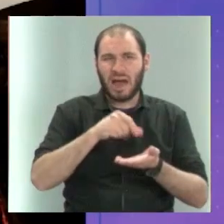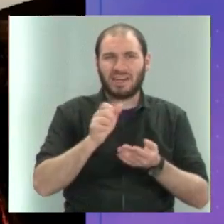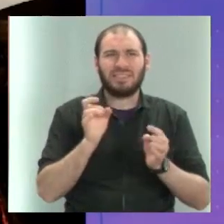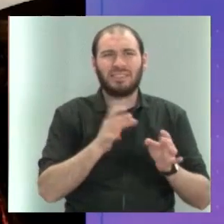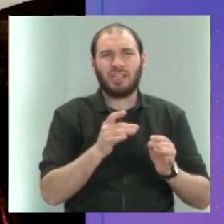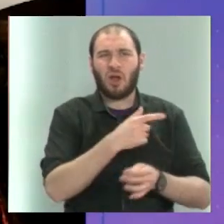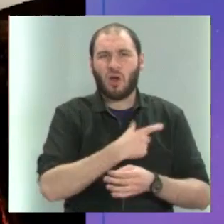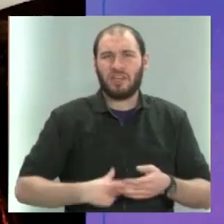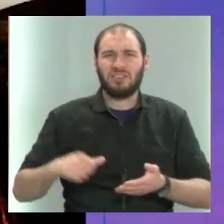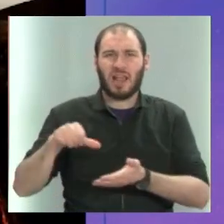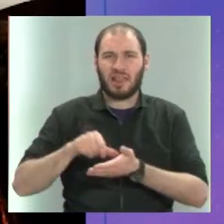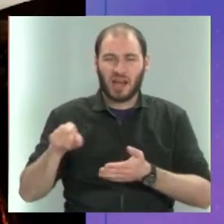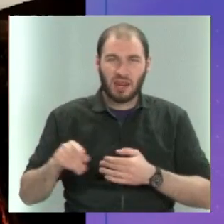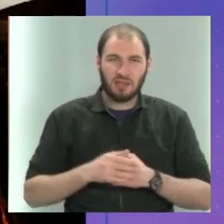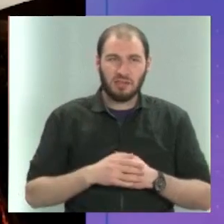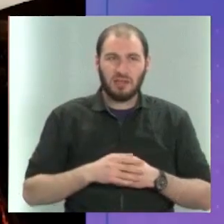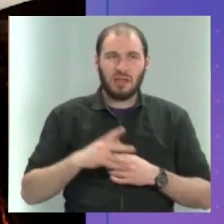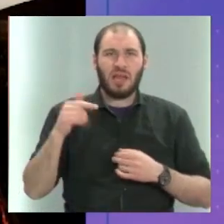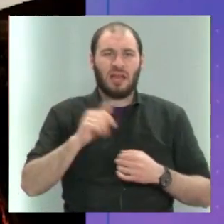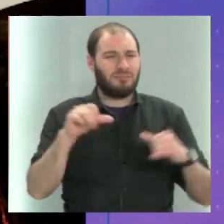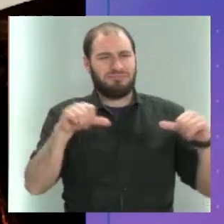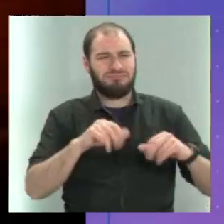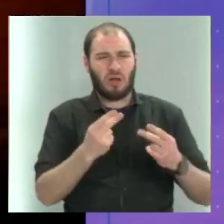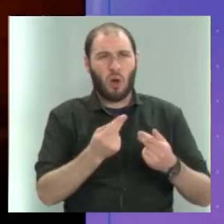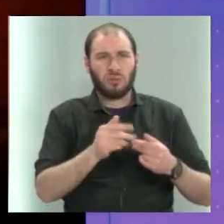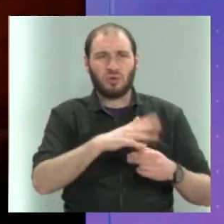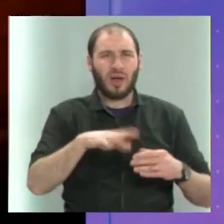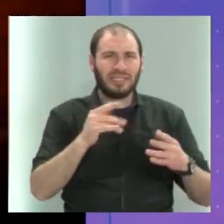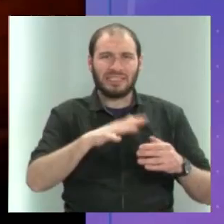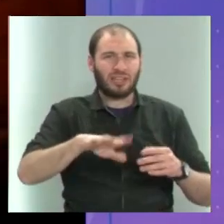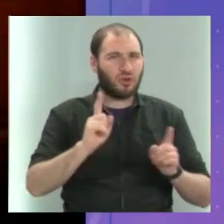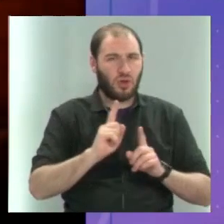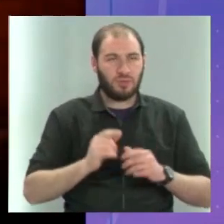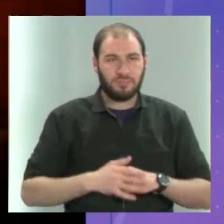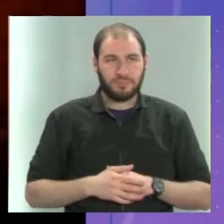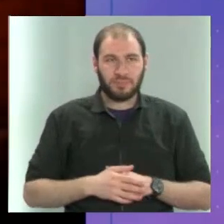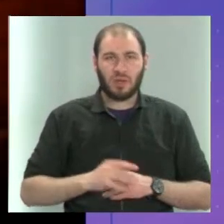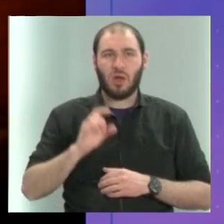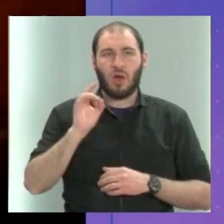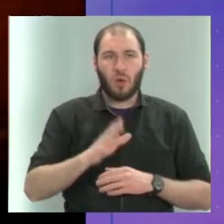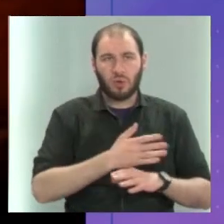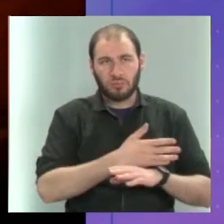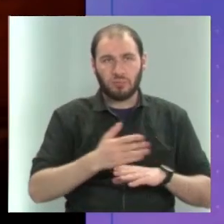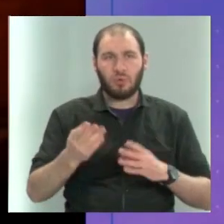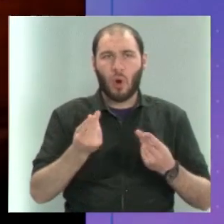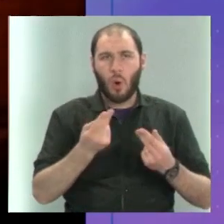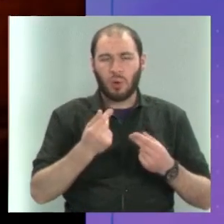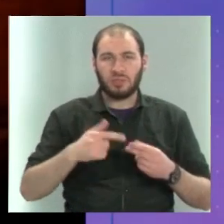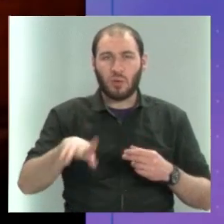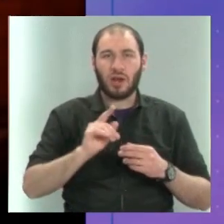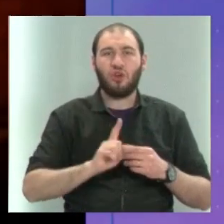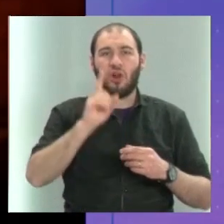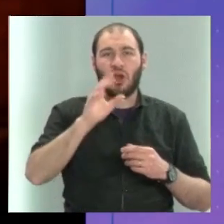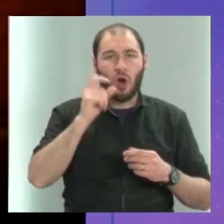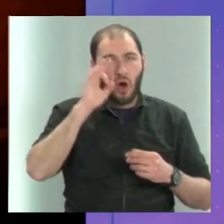desde el gobierno central y desaconsejado su uso para zonas urbanas. Solo se continuó usando en el noroeste